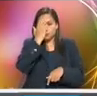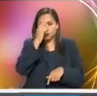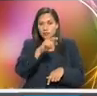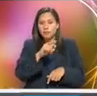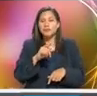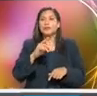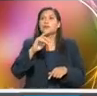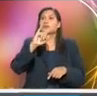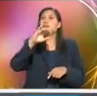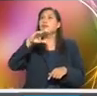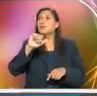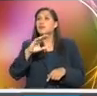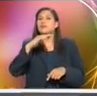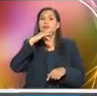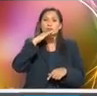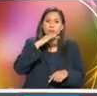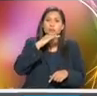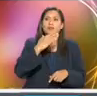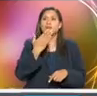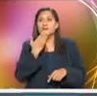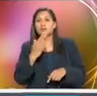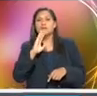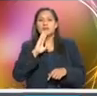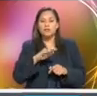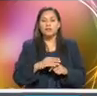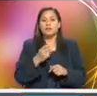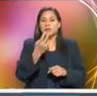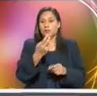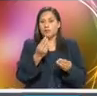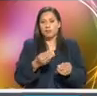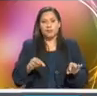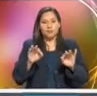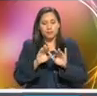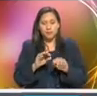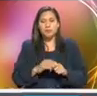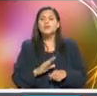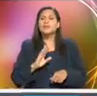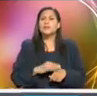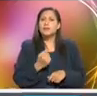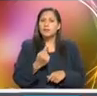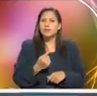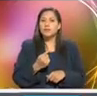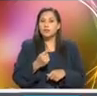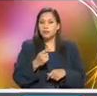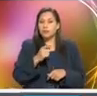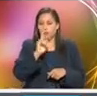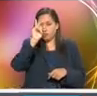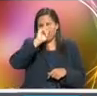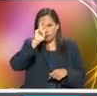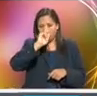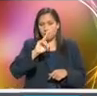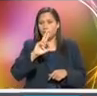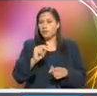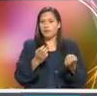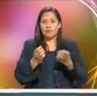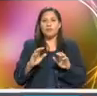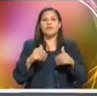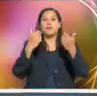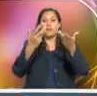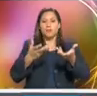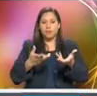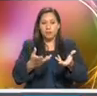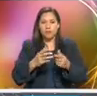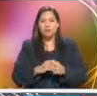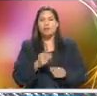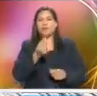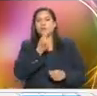nivel de IMECAS, cuál es el nivel de contaminación y algo muy relevante. ¿Por qué sería entonces prudente no hacer ejercicio en la calle,